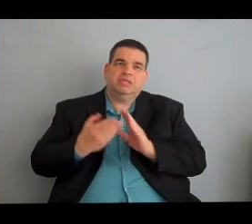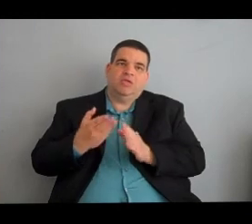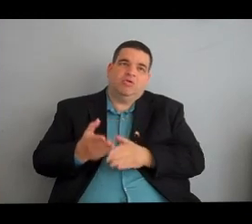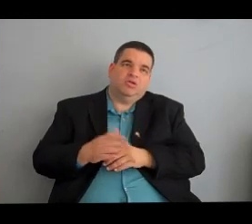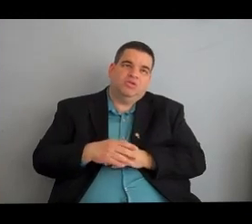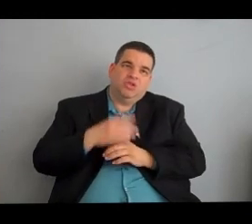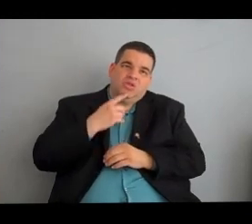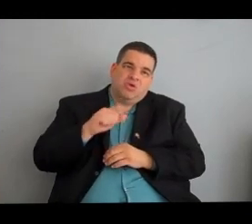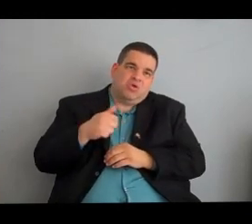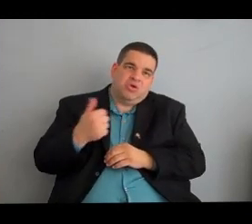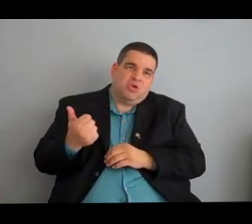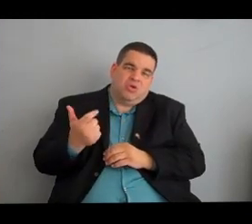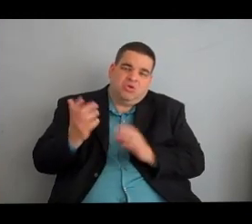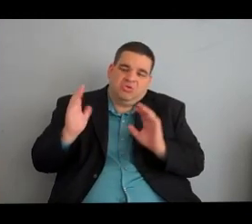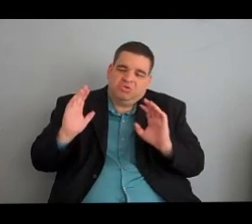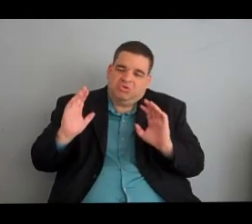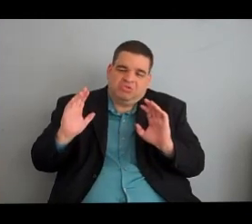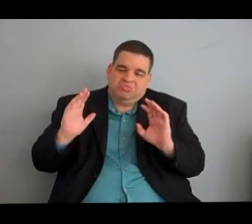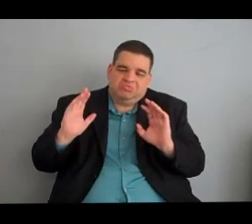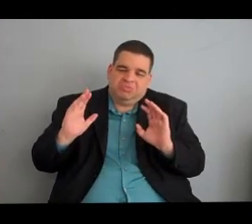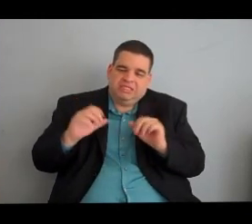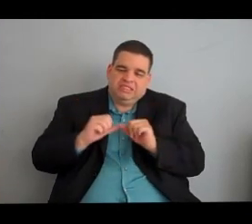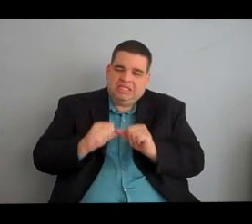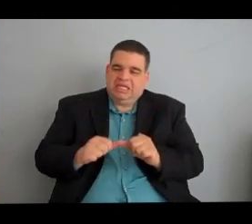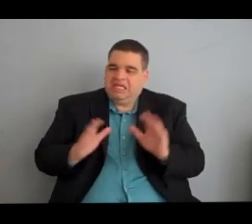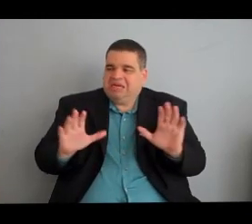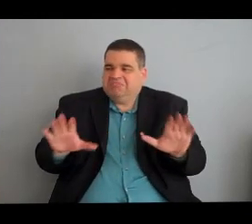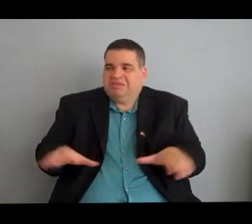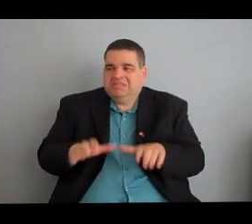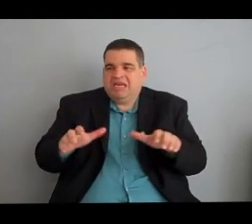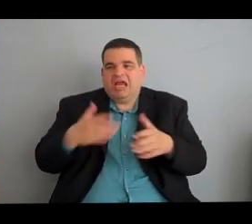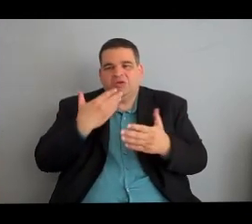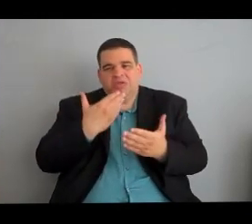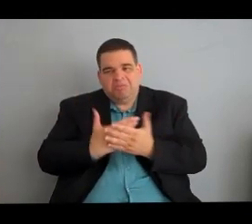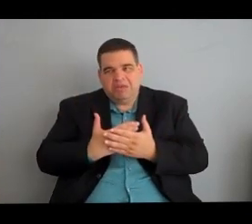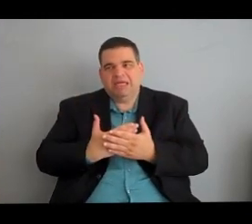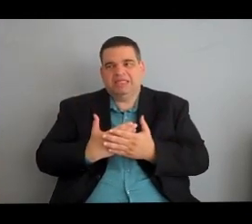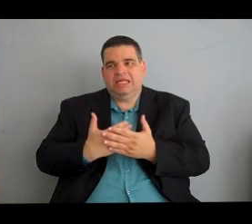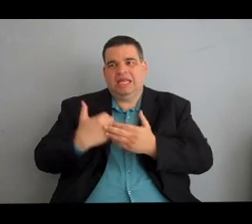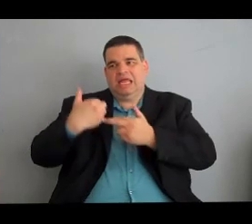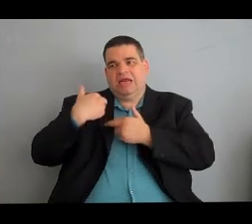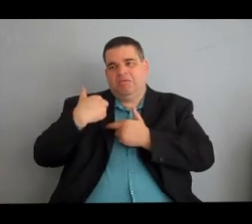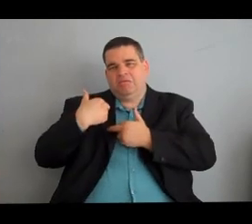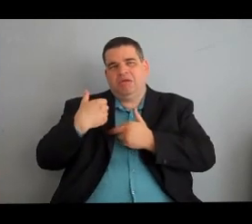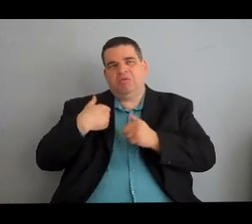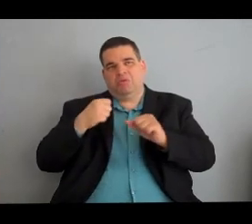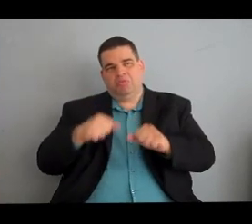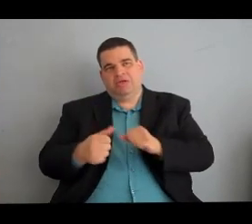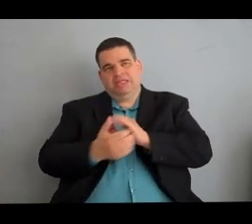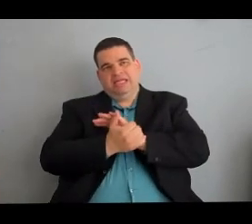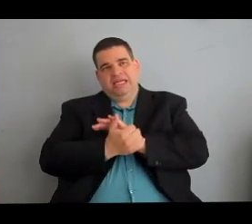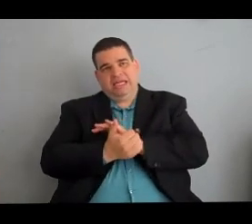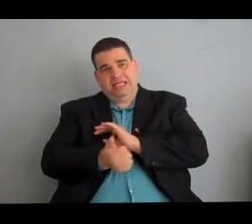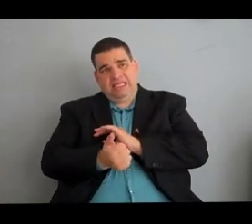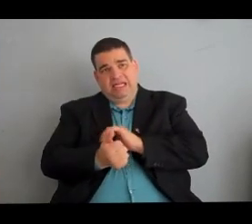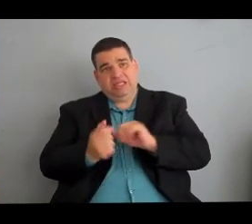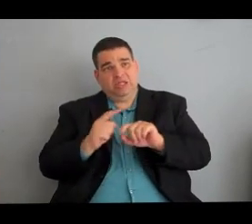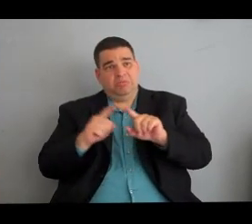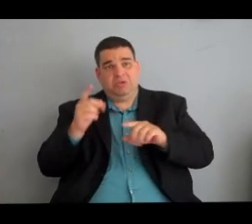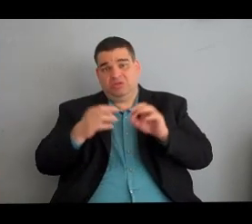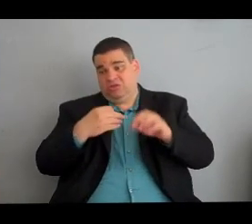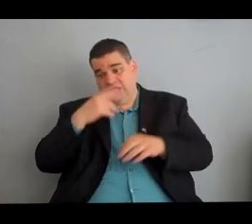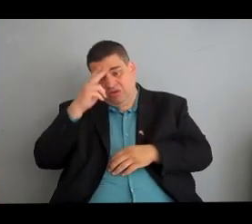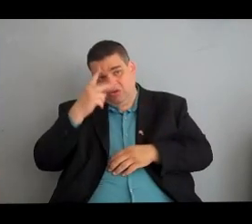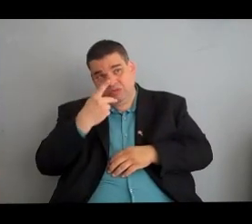cuestión de uno hacerlo bien y tener la responsabilidad, porque uno puede tener el talento, pero si no tienes el conocimiento y la responsabilidad como ser